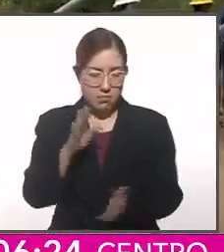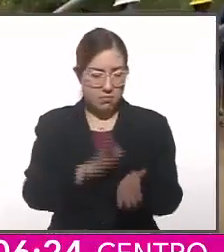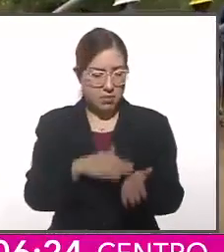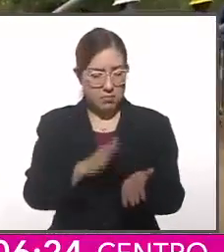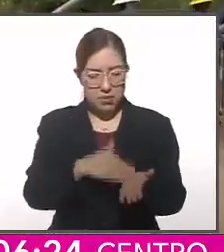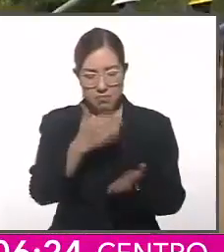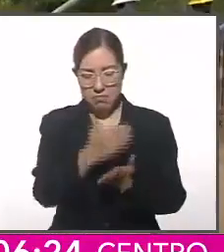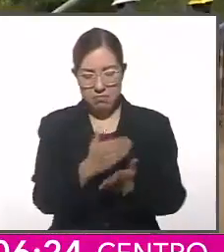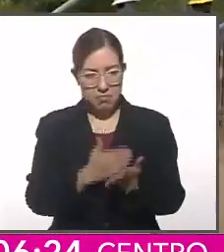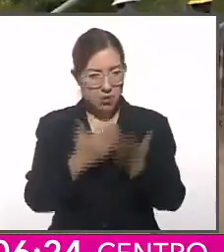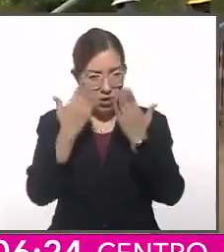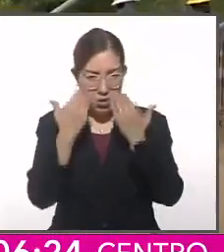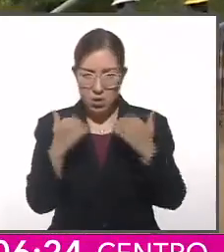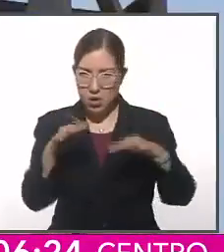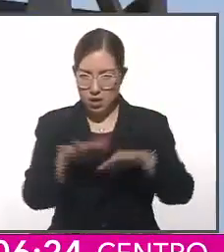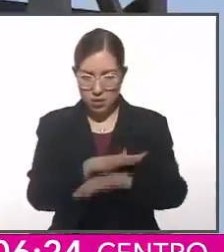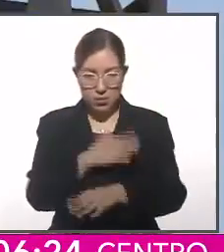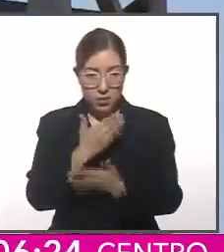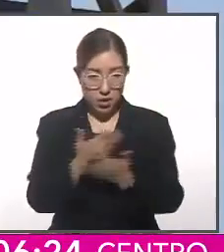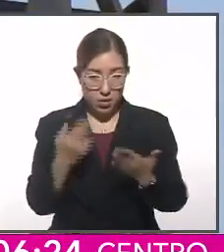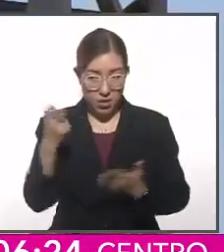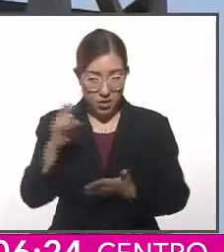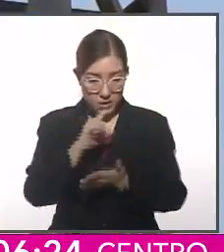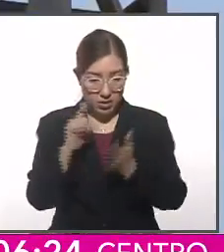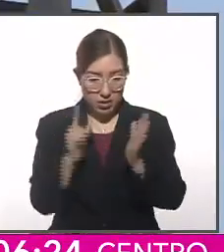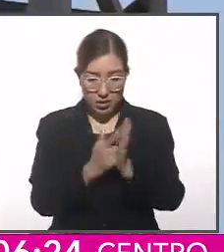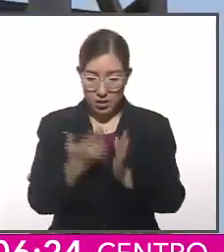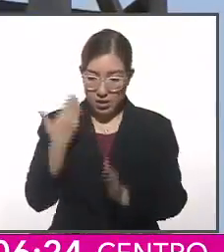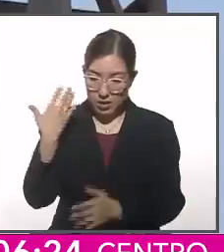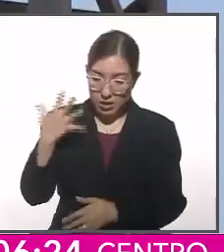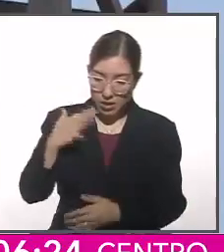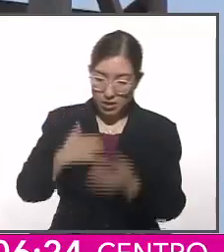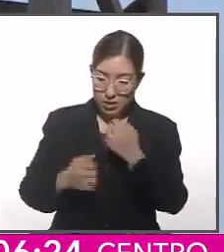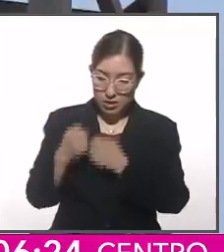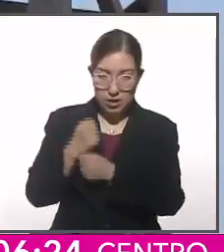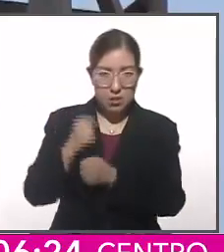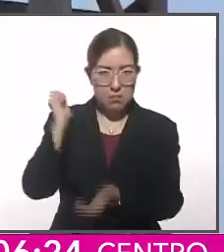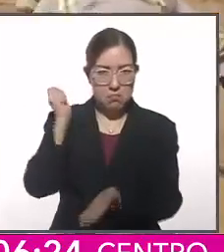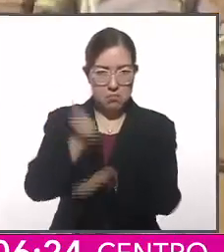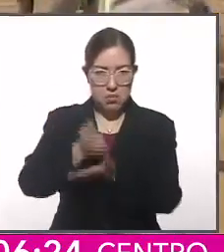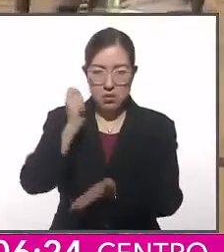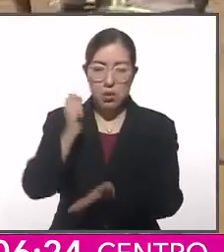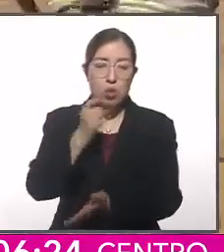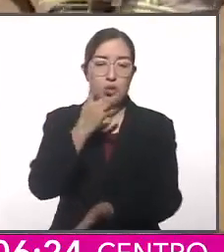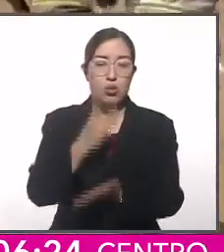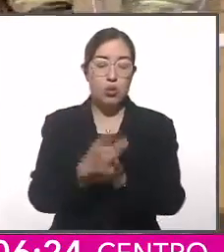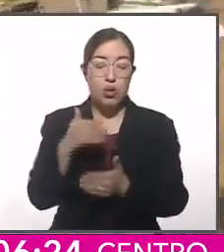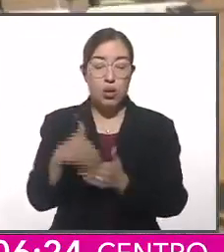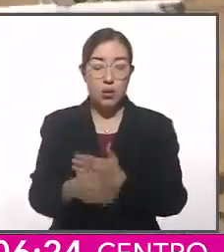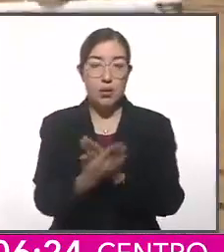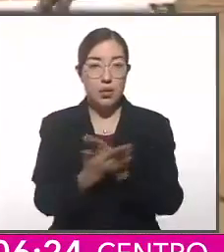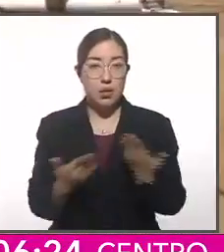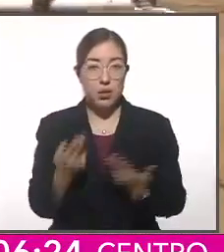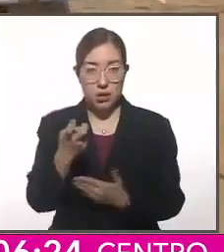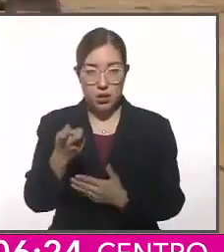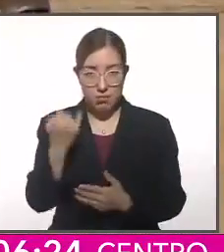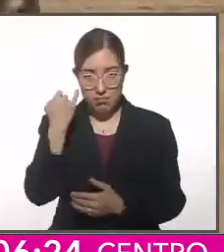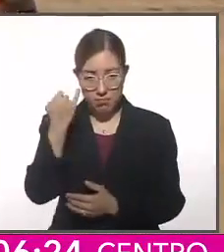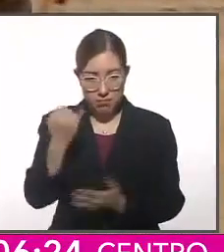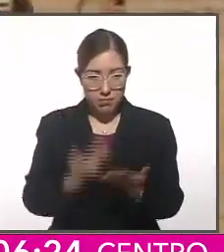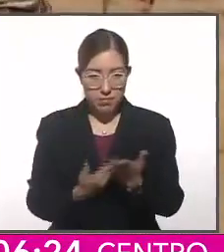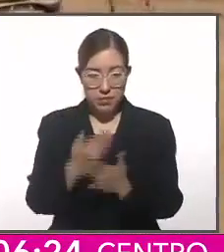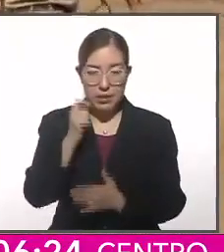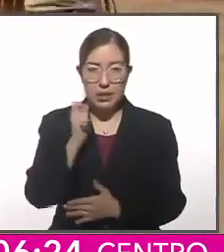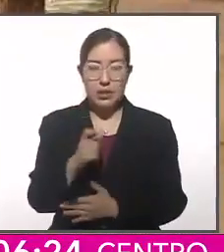cambios sustanciales en la reforma que se aprobó hace más de 10 años y los únicos efectos que tendrá esta iniciativa será